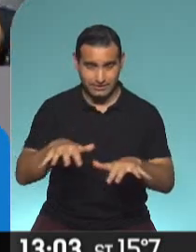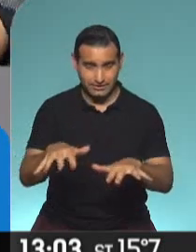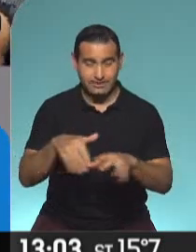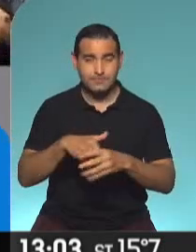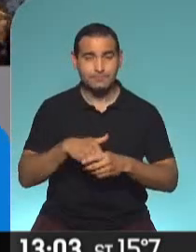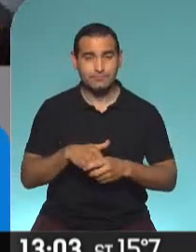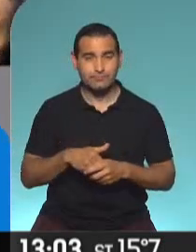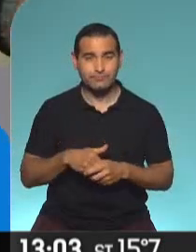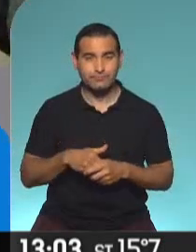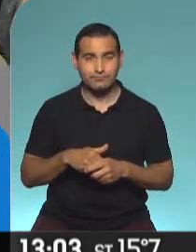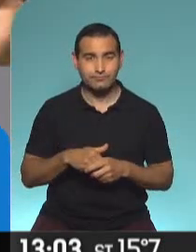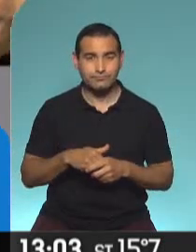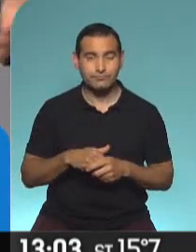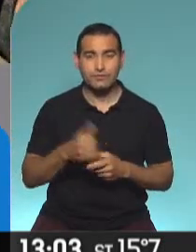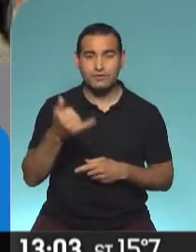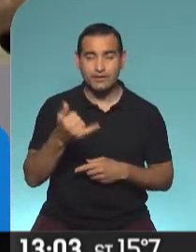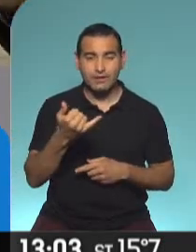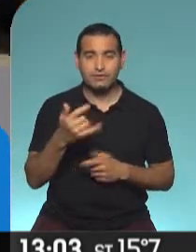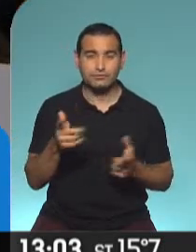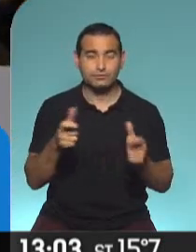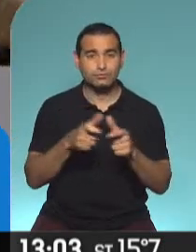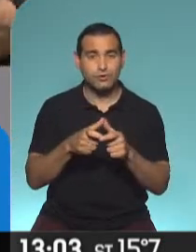provincia, ya una reunión